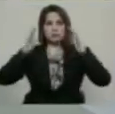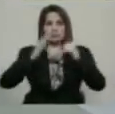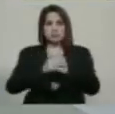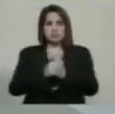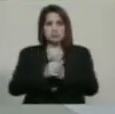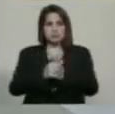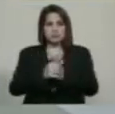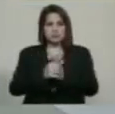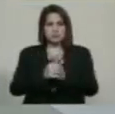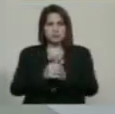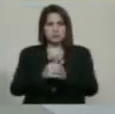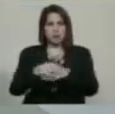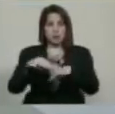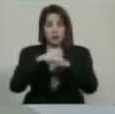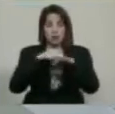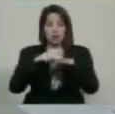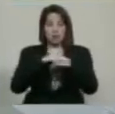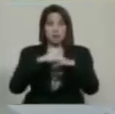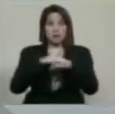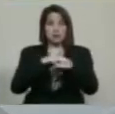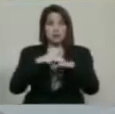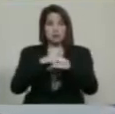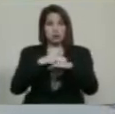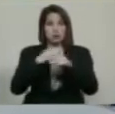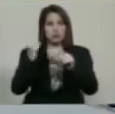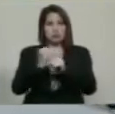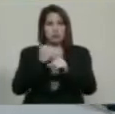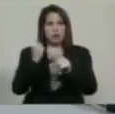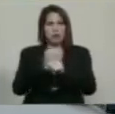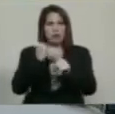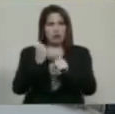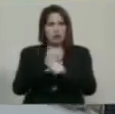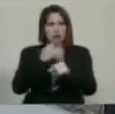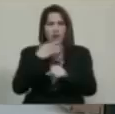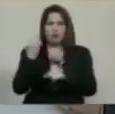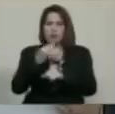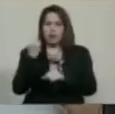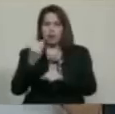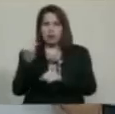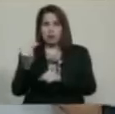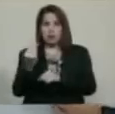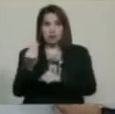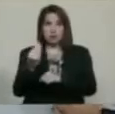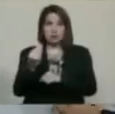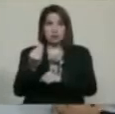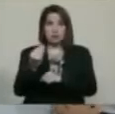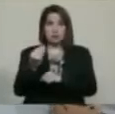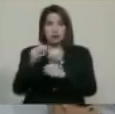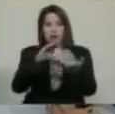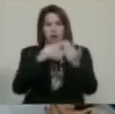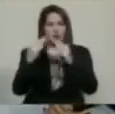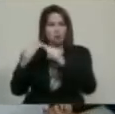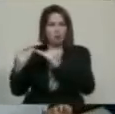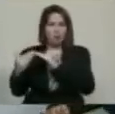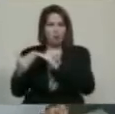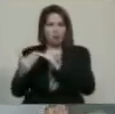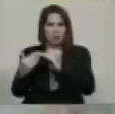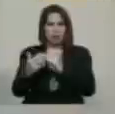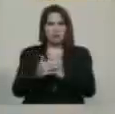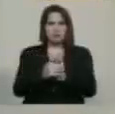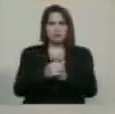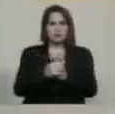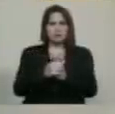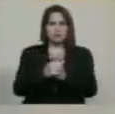Desde la misión Chamba Juvenil, el plan Chamba Juvenil, desde las comunas, desde el